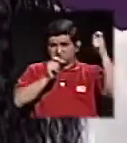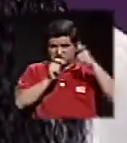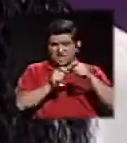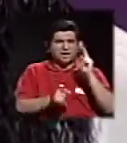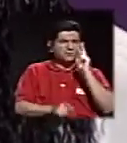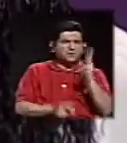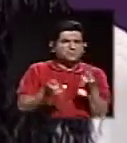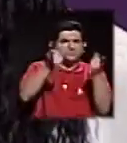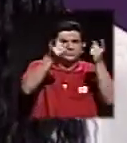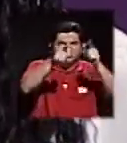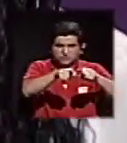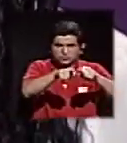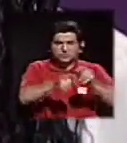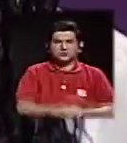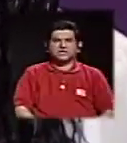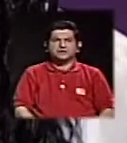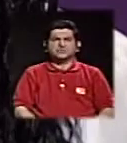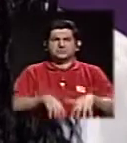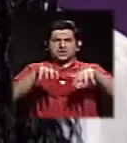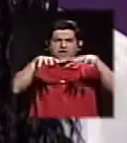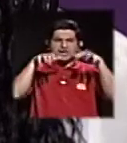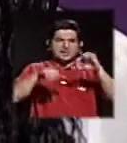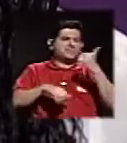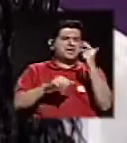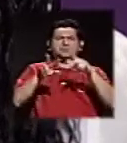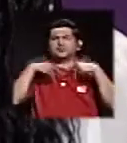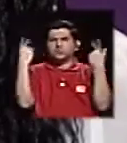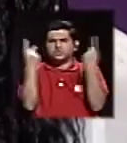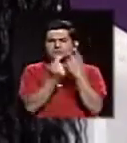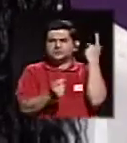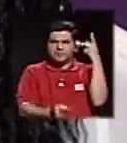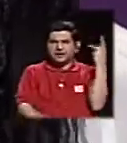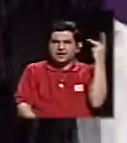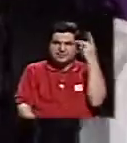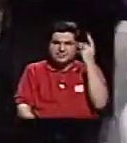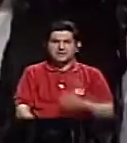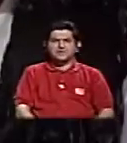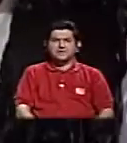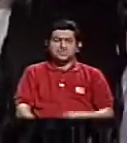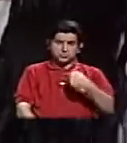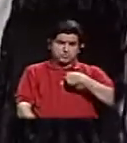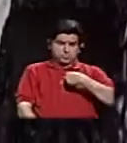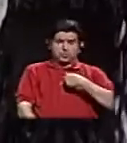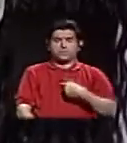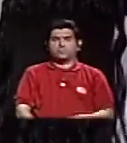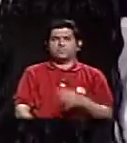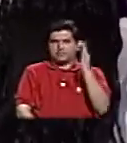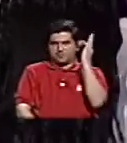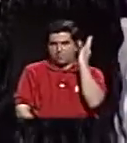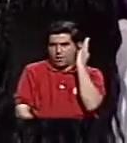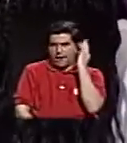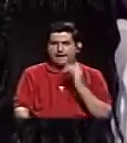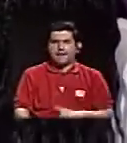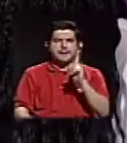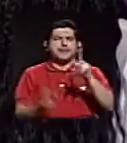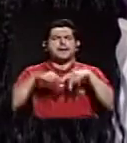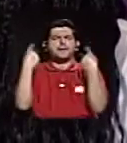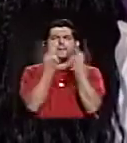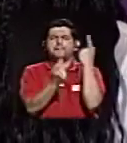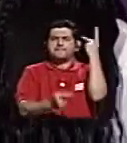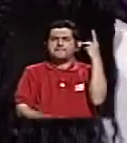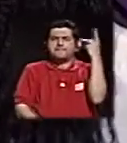viendo lo que pasó en las asambleas de los otros partidos políticos pues una como mujer esté dentro de un partido